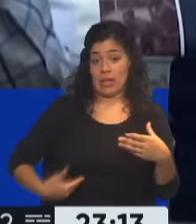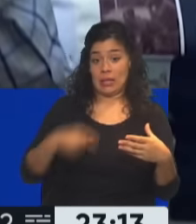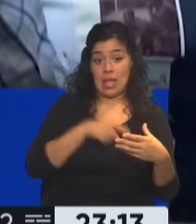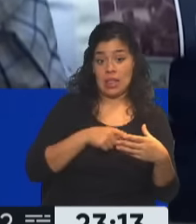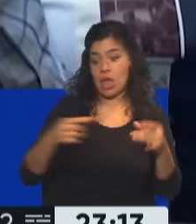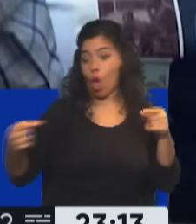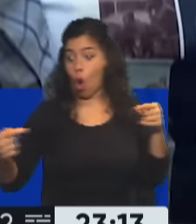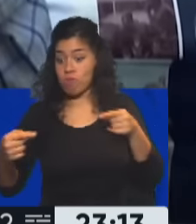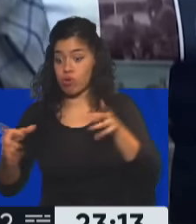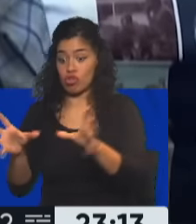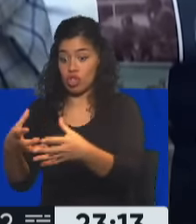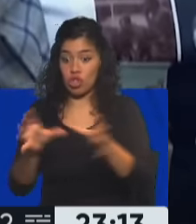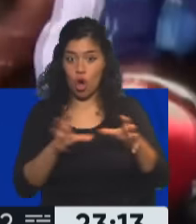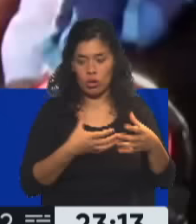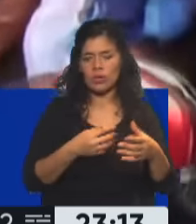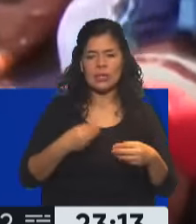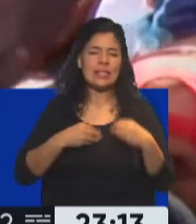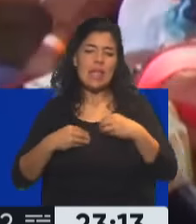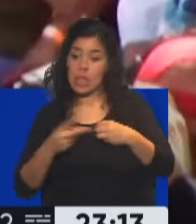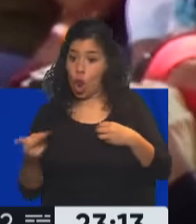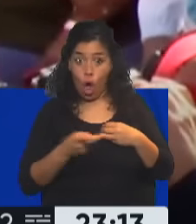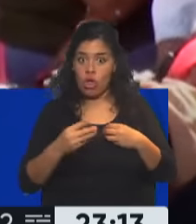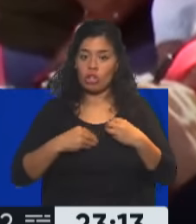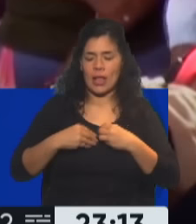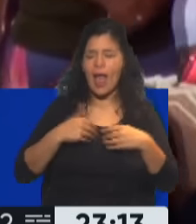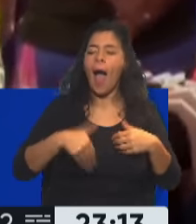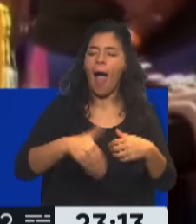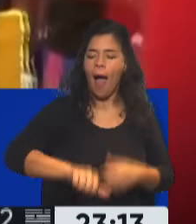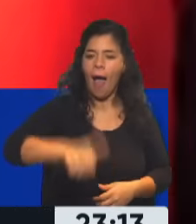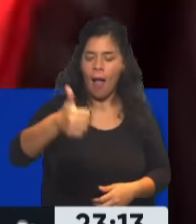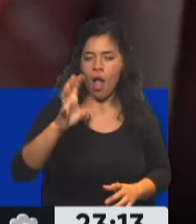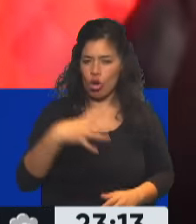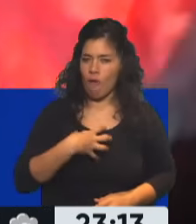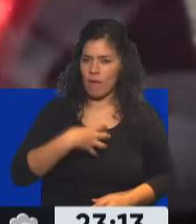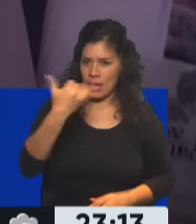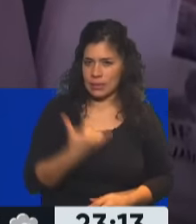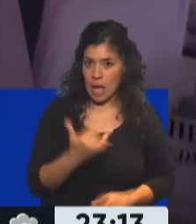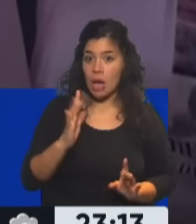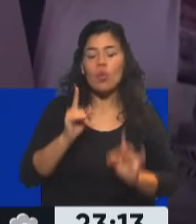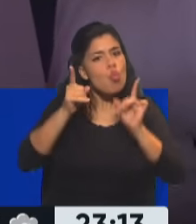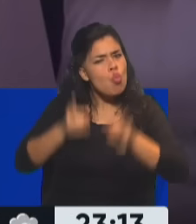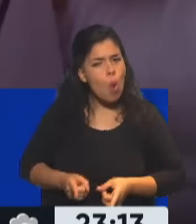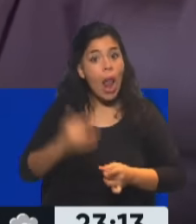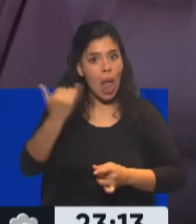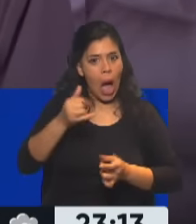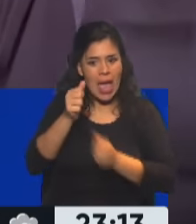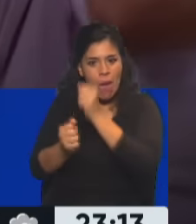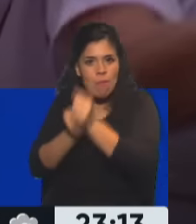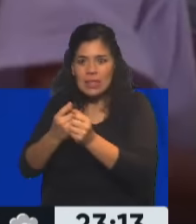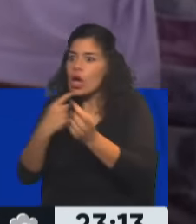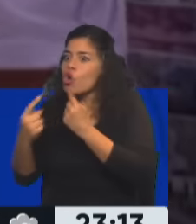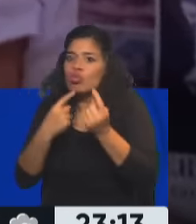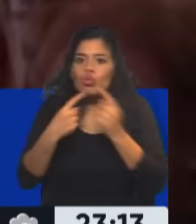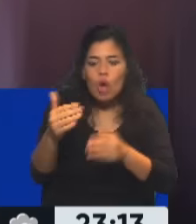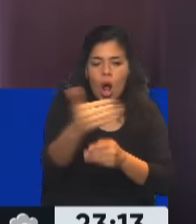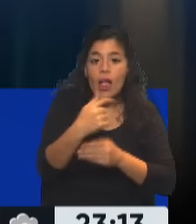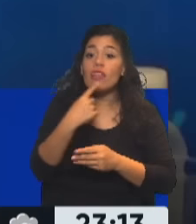triunfales y presentan encuestas favorables, los últimos sondeos realizados por consultoras independientes auguran una ventaja para la alianza de